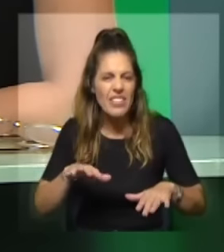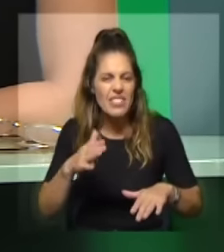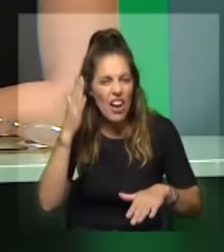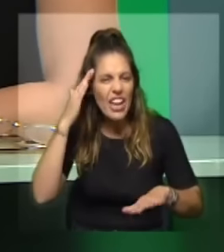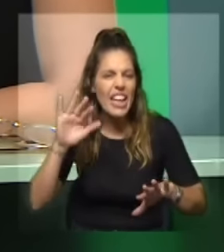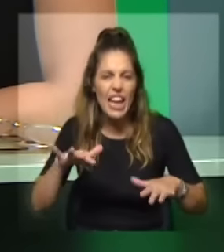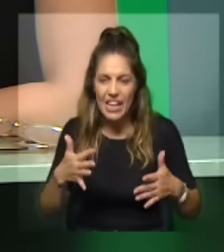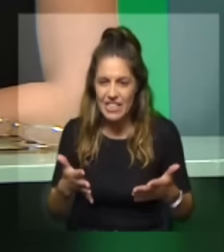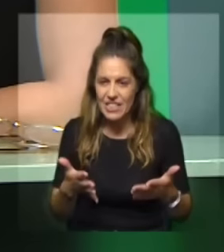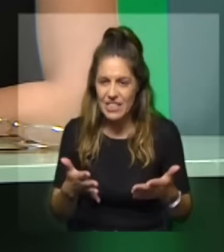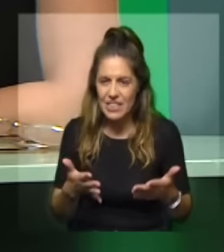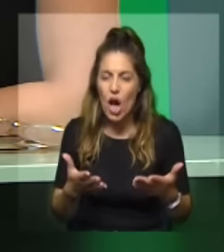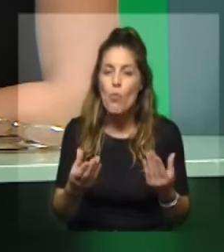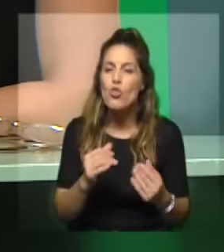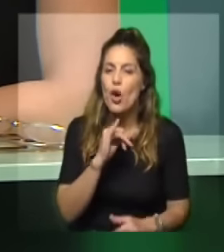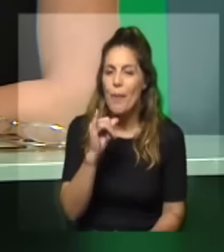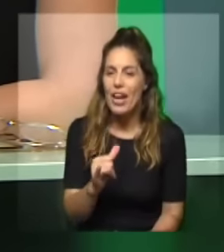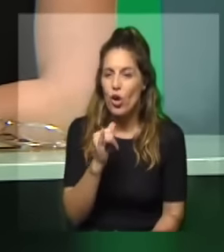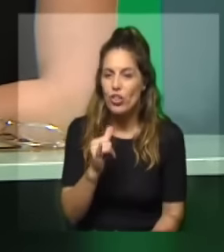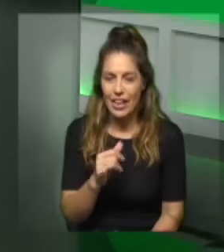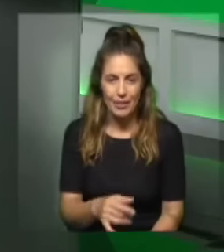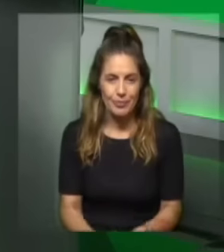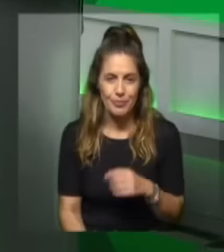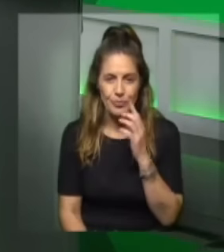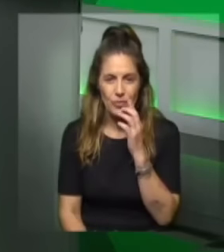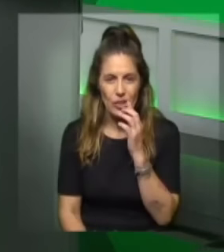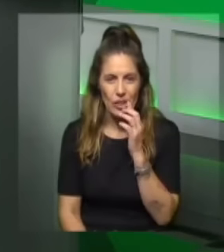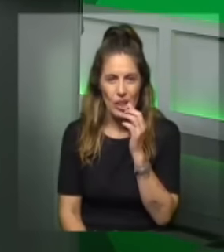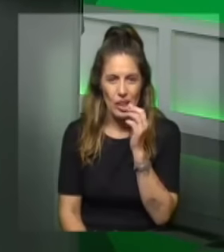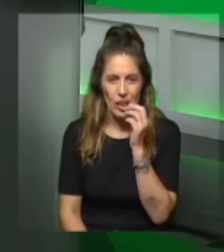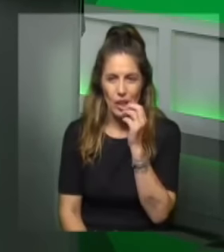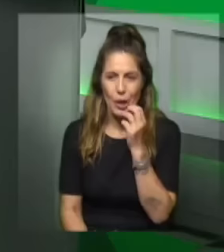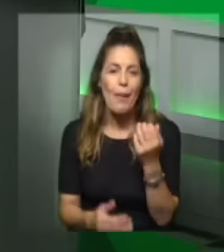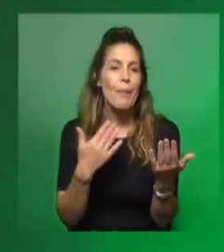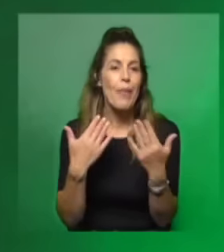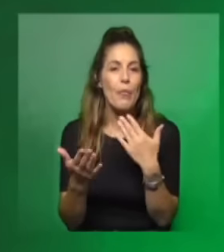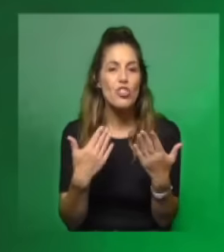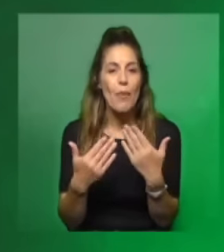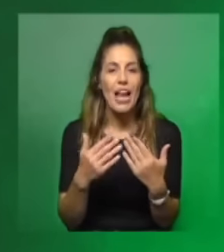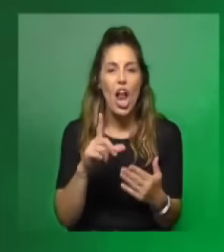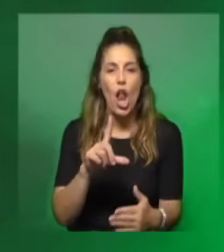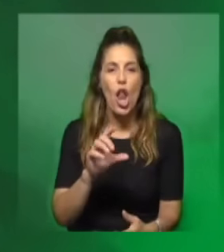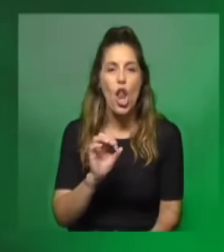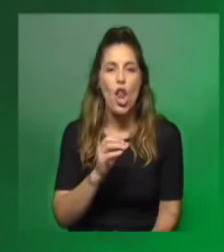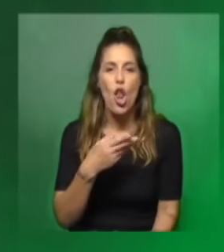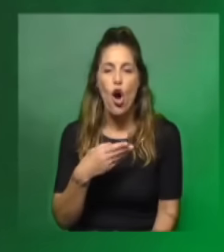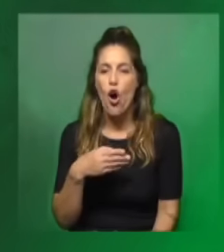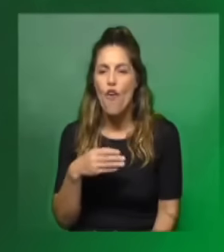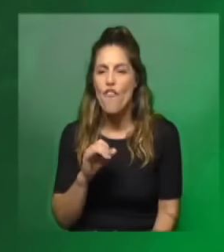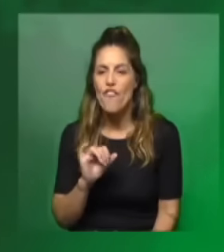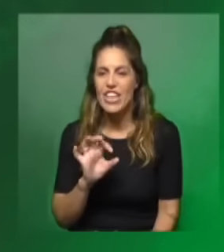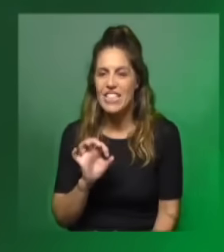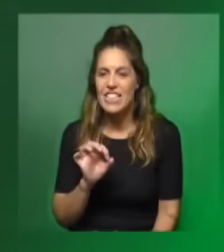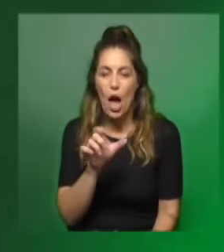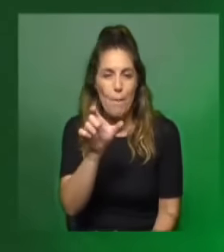Hay mucho para definir y para contar Julieta tu informe Muchas gracias compañeros Así es vamos a hablar de los lobis o los lobistas que son